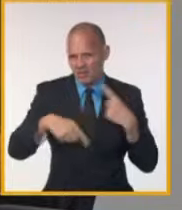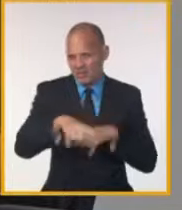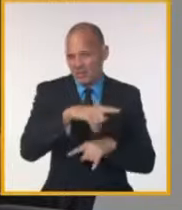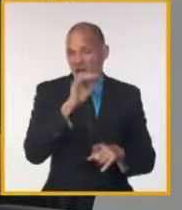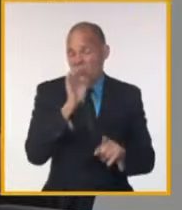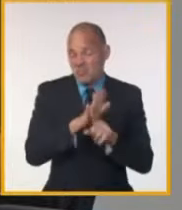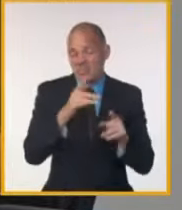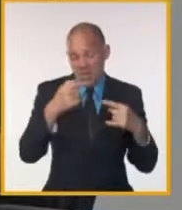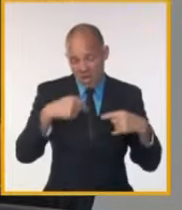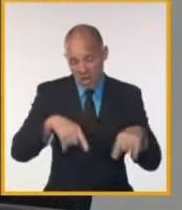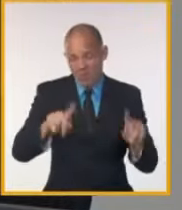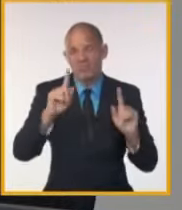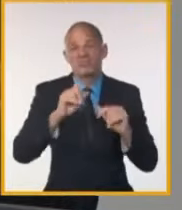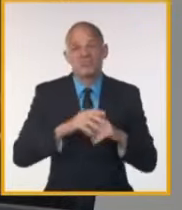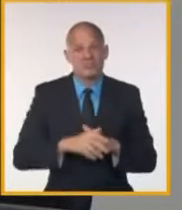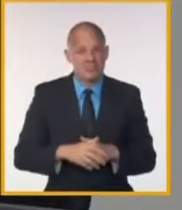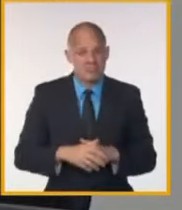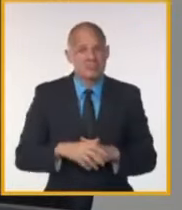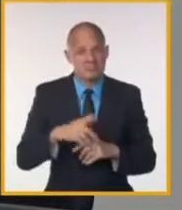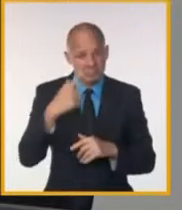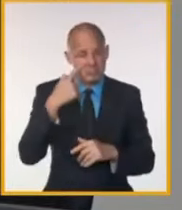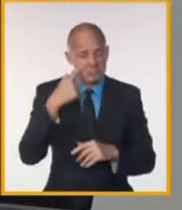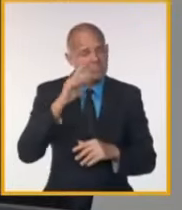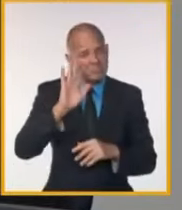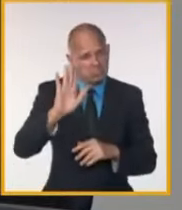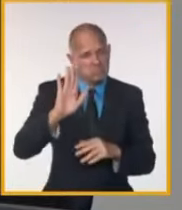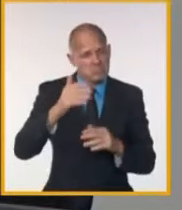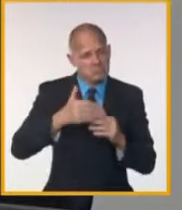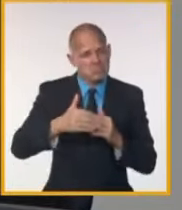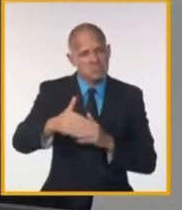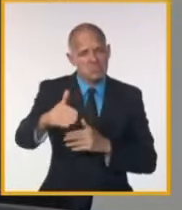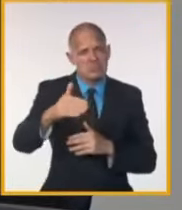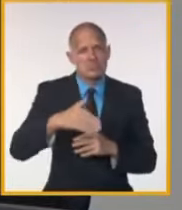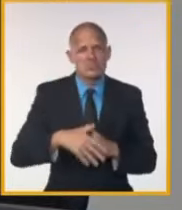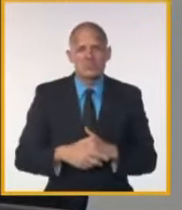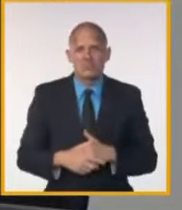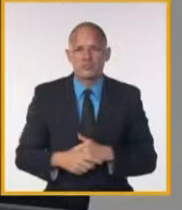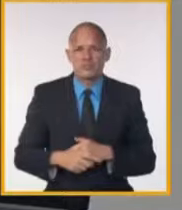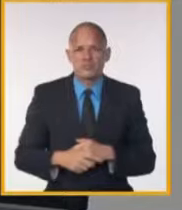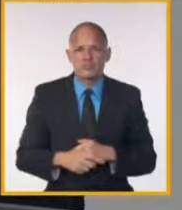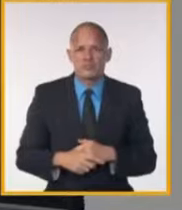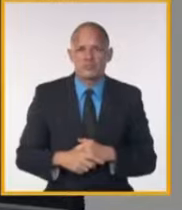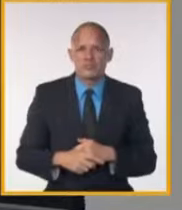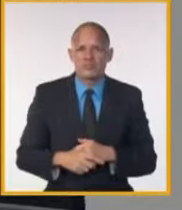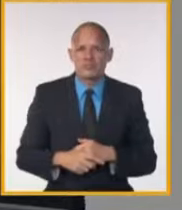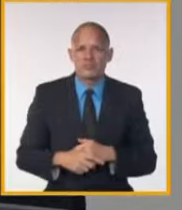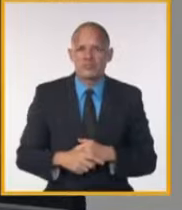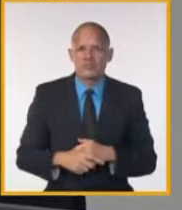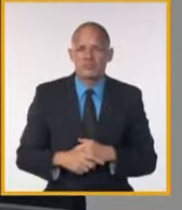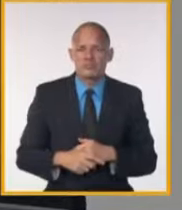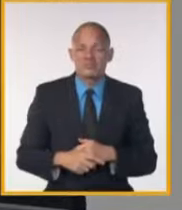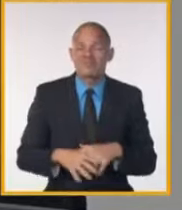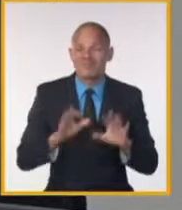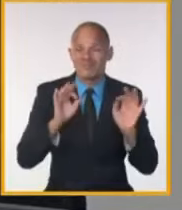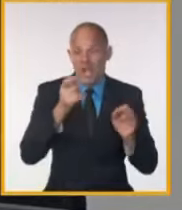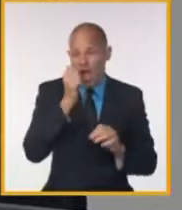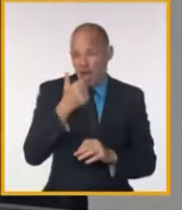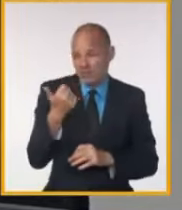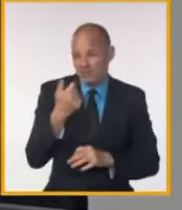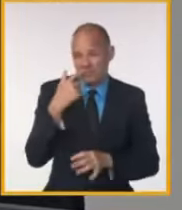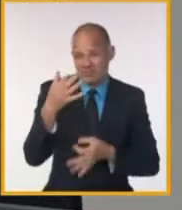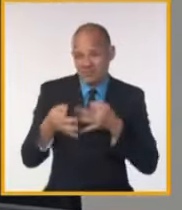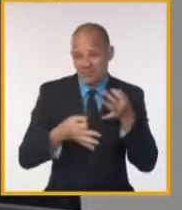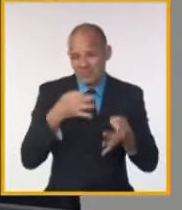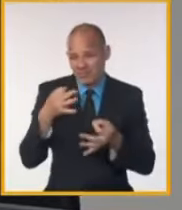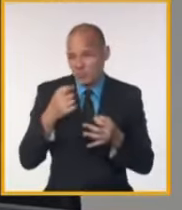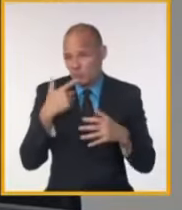calles de Argentina es los comienzos lo que pel decía de de